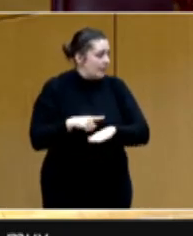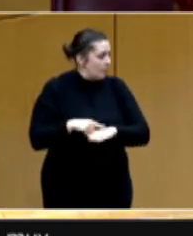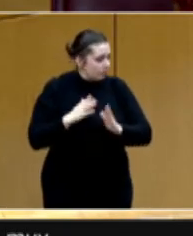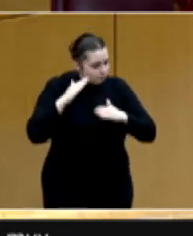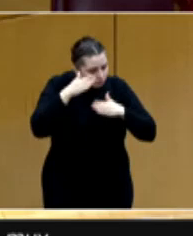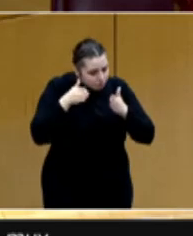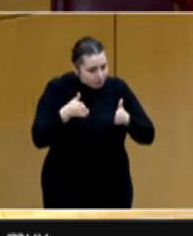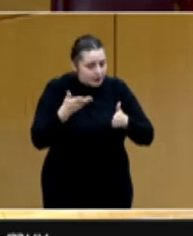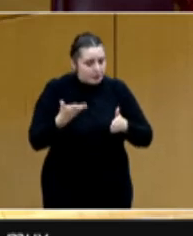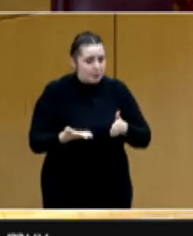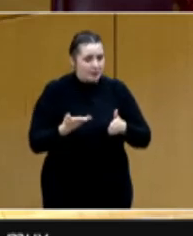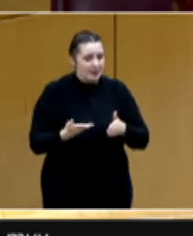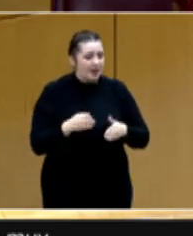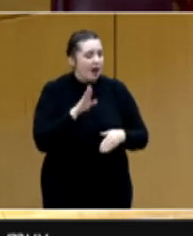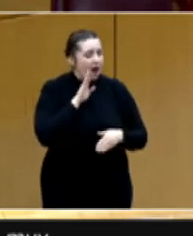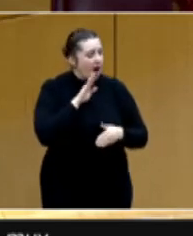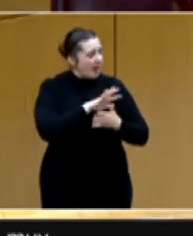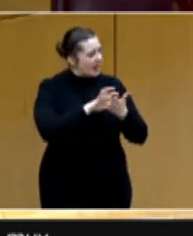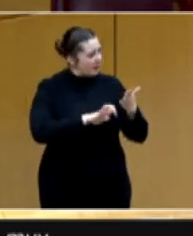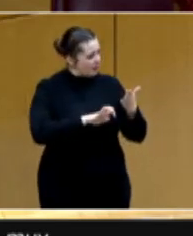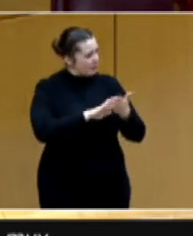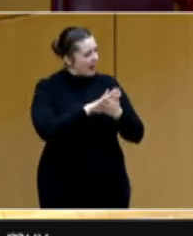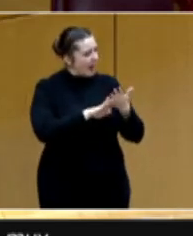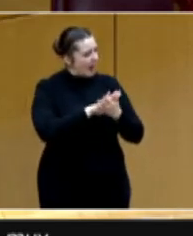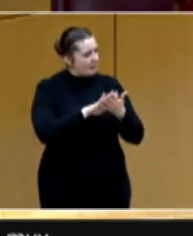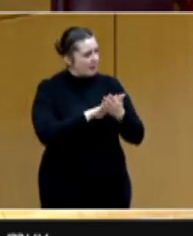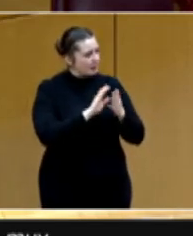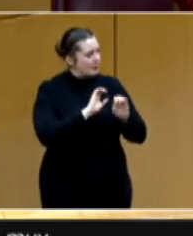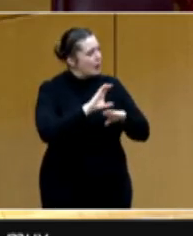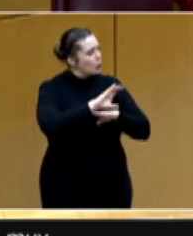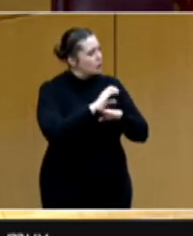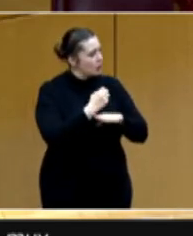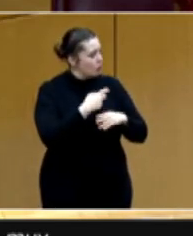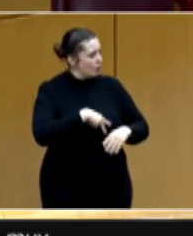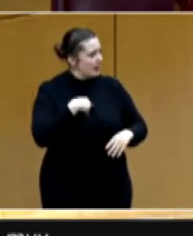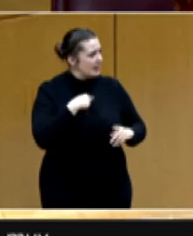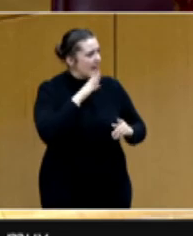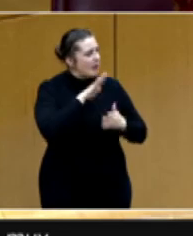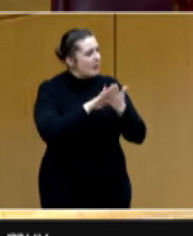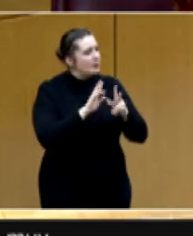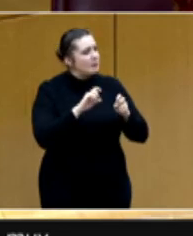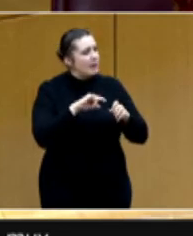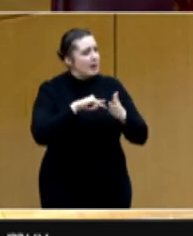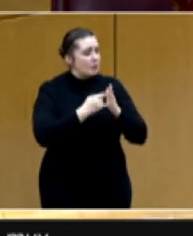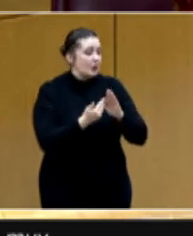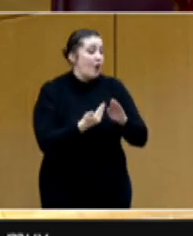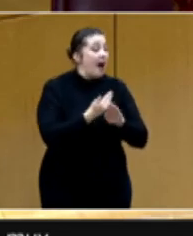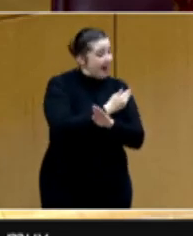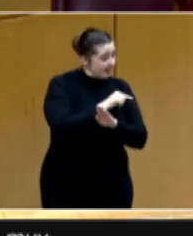al que me refería cuando informamos lo que entonces era un anteproyecto dijimos